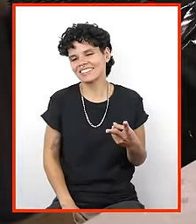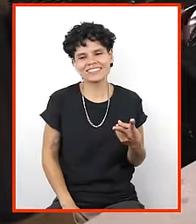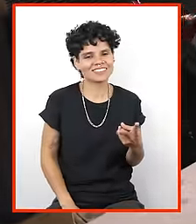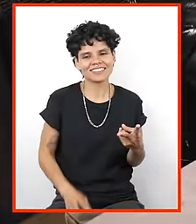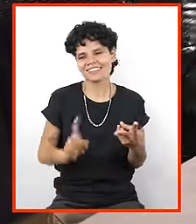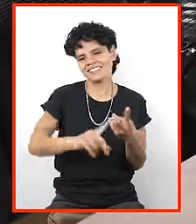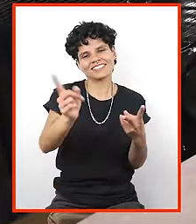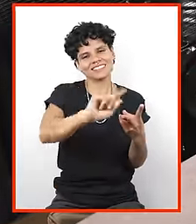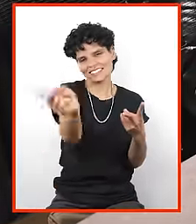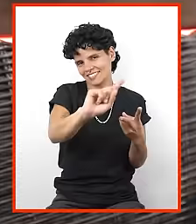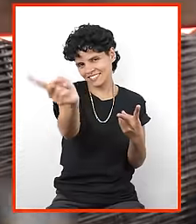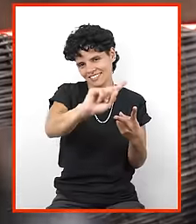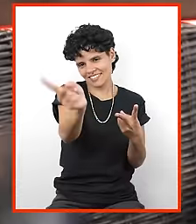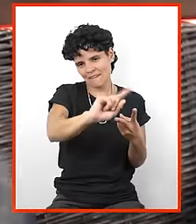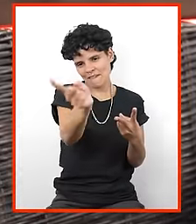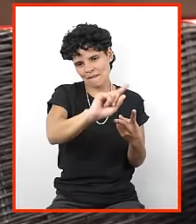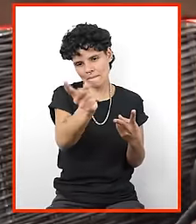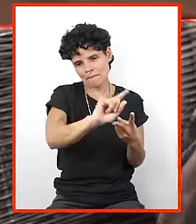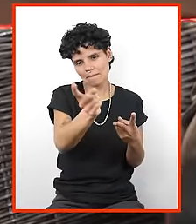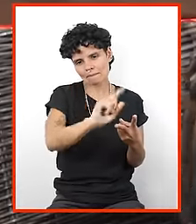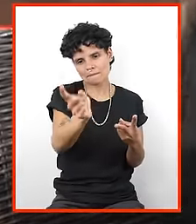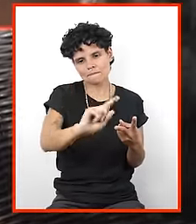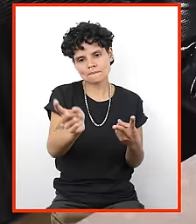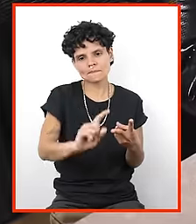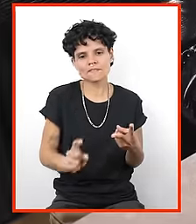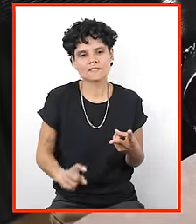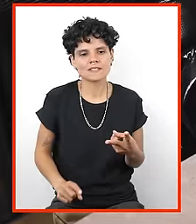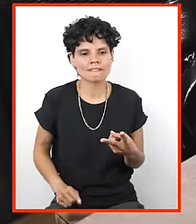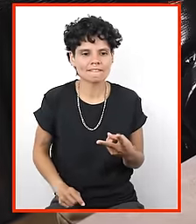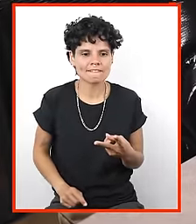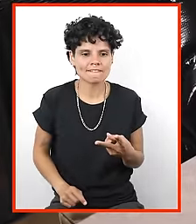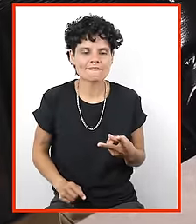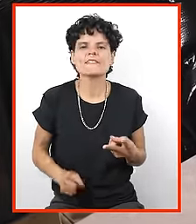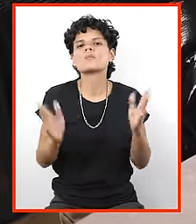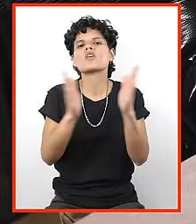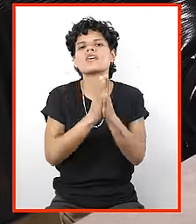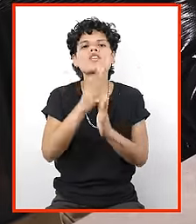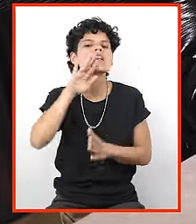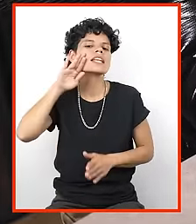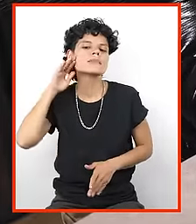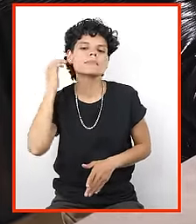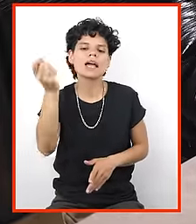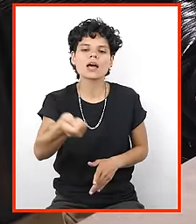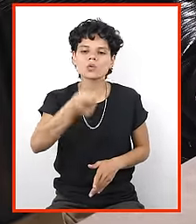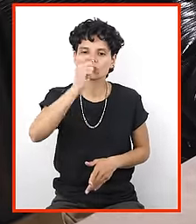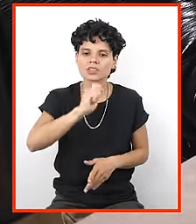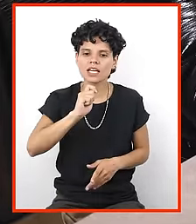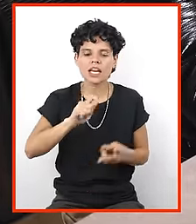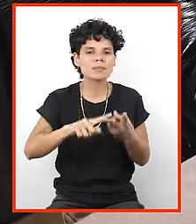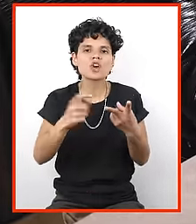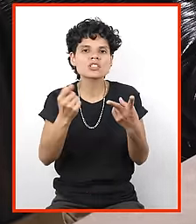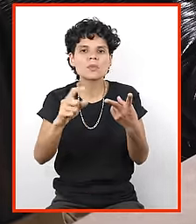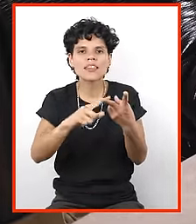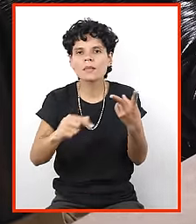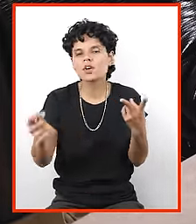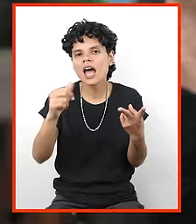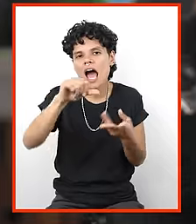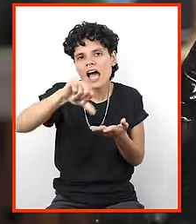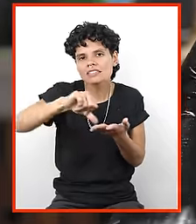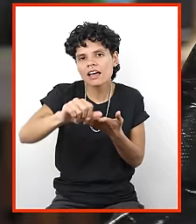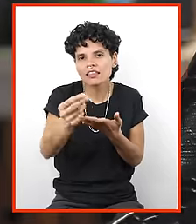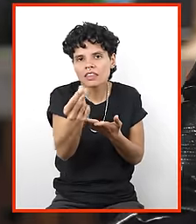no se puede. Eso no se puede. No, pero no se puede. Tráiganle porque... una cuchara, por favor. No se puede porque el aceite